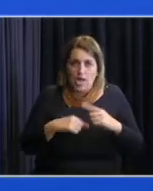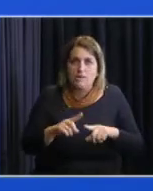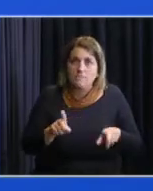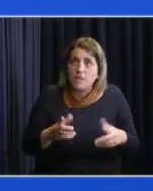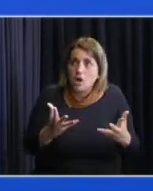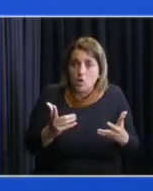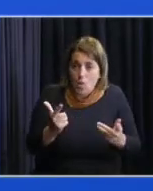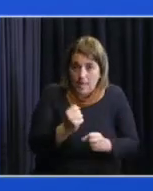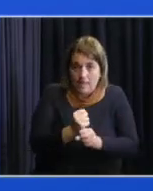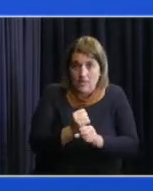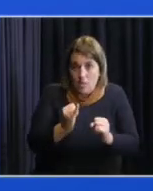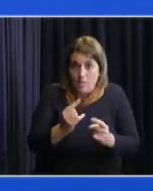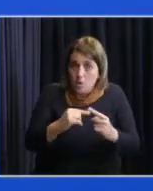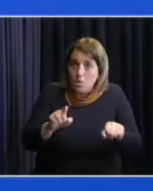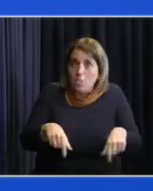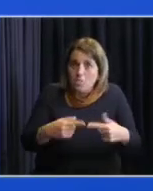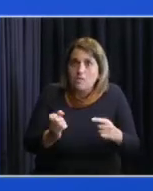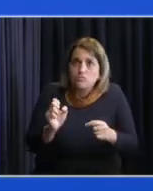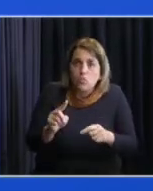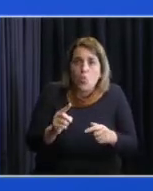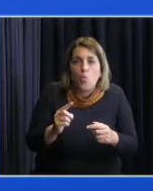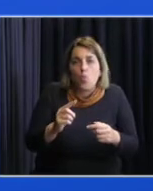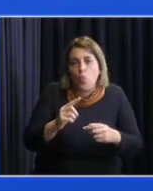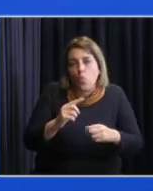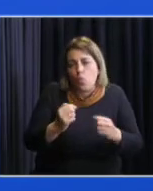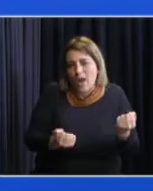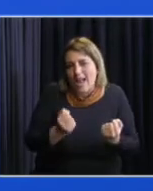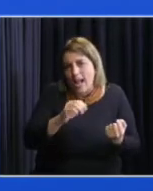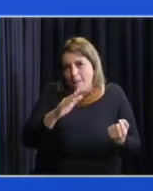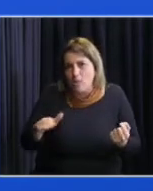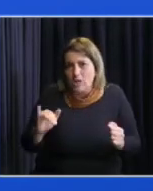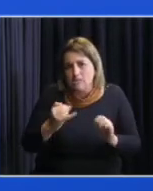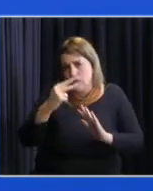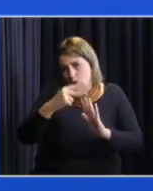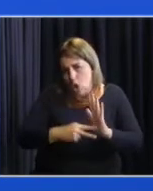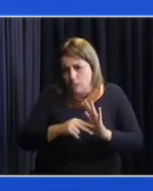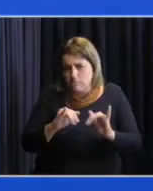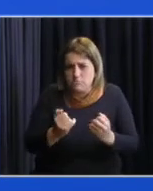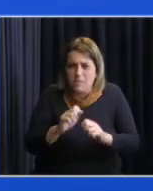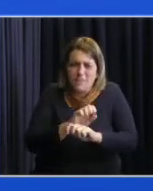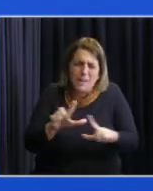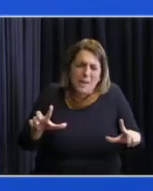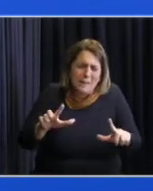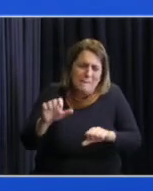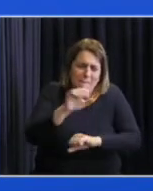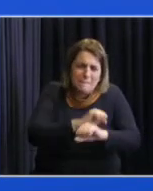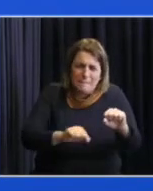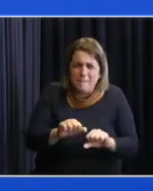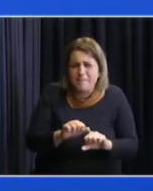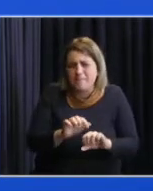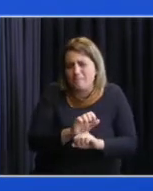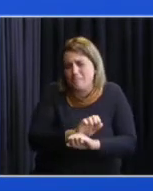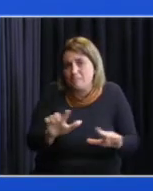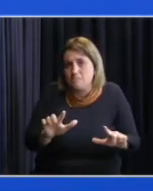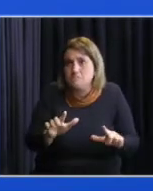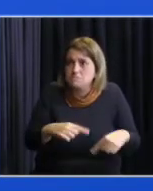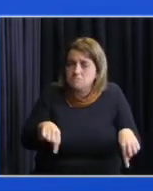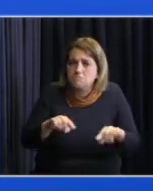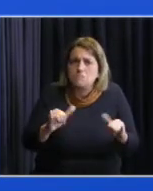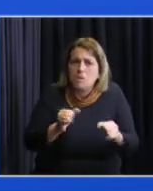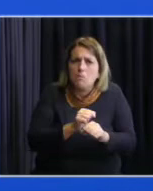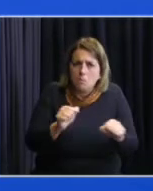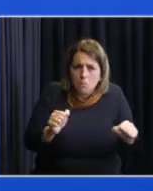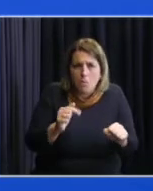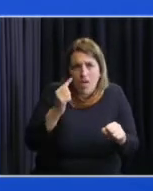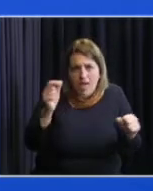se aumente la frecuencia de las líneas en las horas pico para evitar las aglomeraciones de personas en los coches.